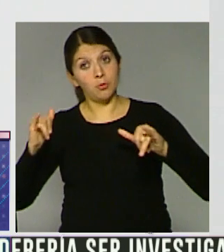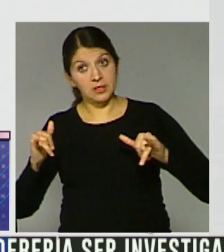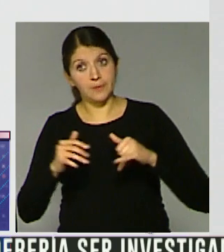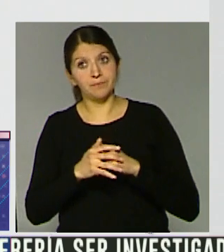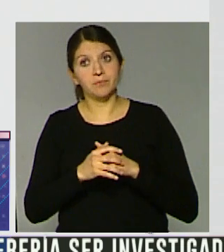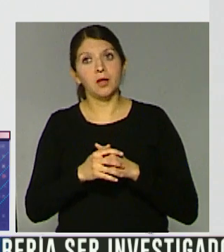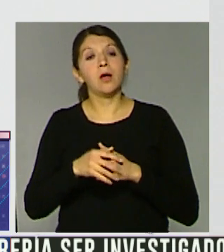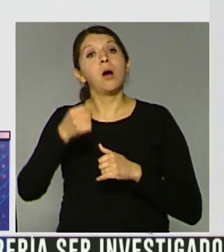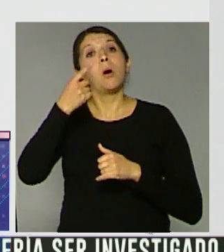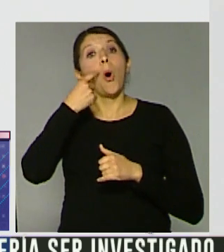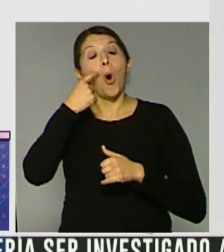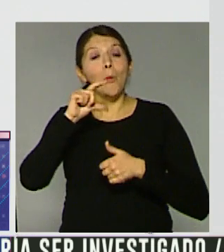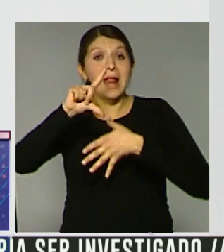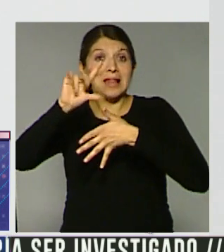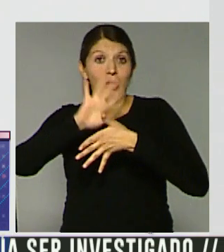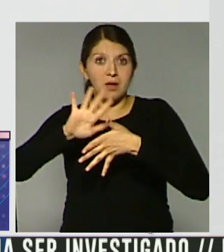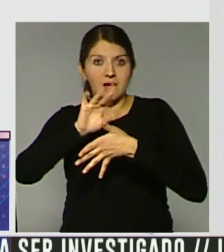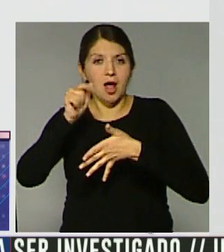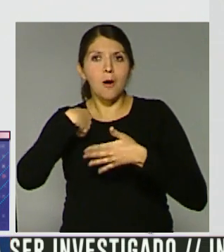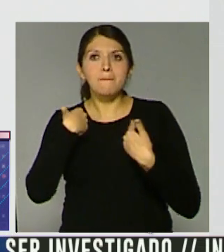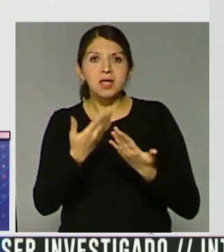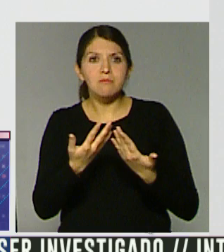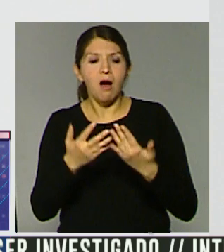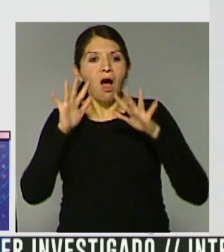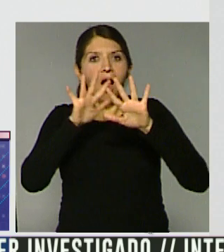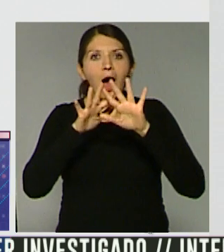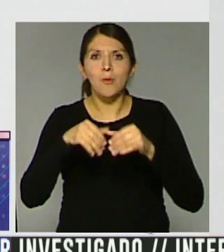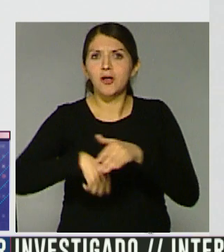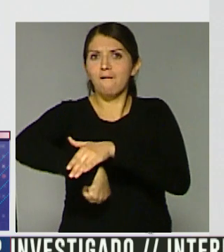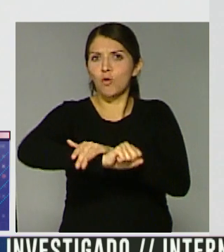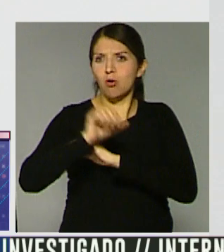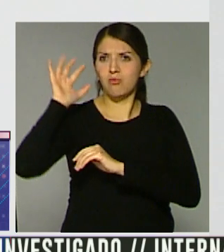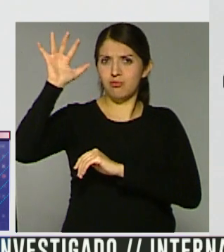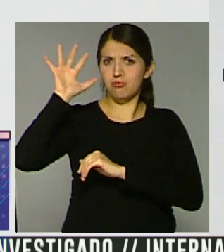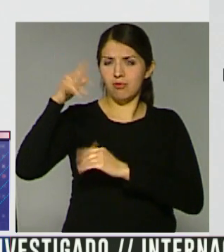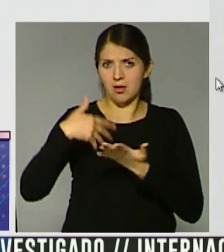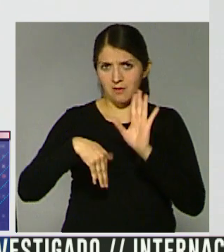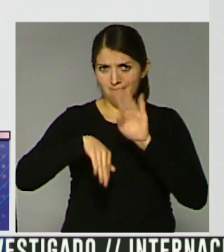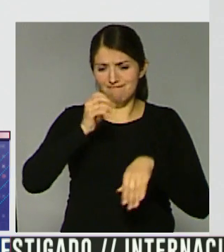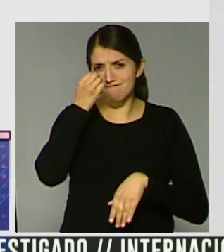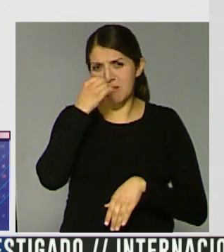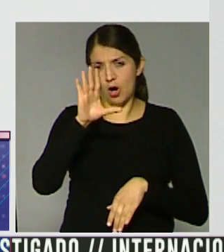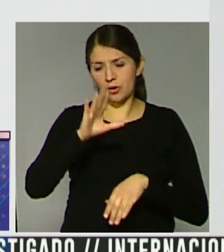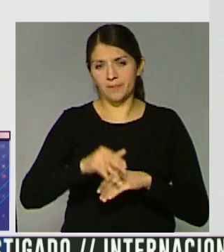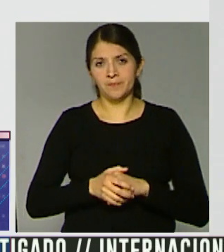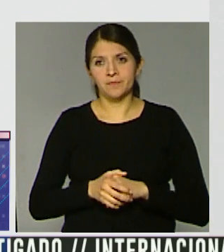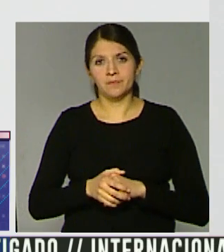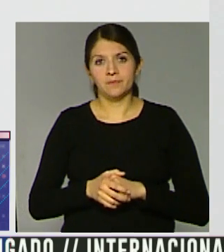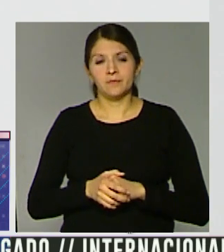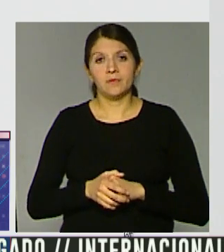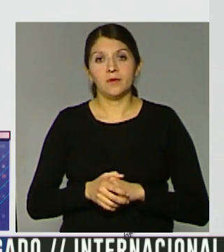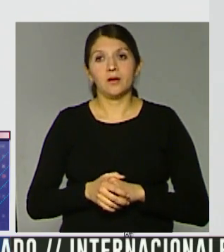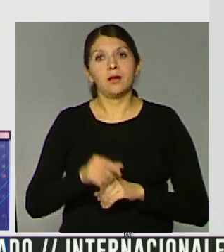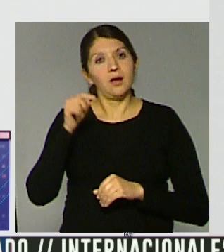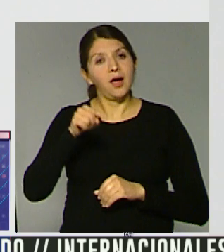mejor hincha del mundo. Vámonos. Una nota de Radio U. Sebastián Carrera es fanático de Deportes Puerto Montt y es uno de